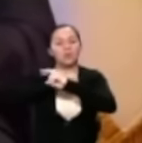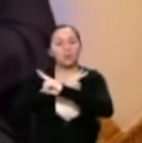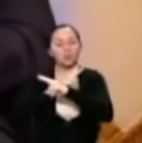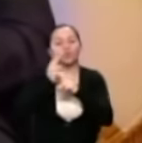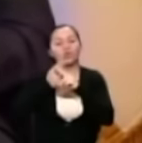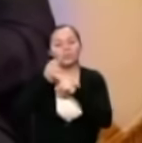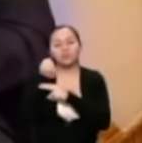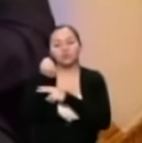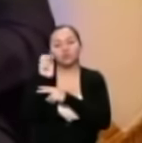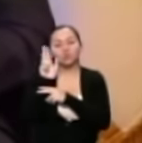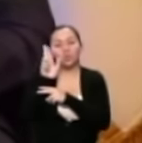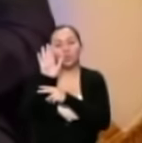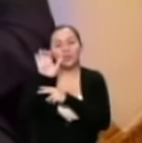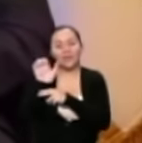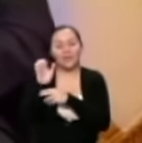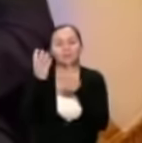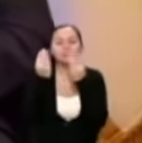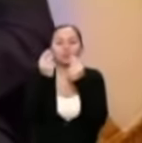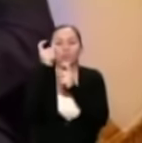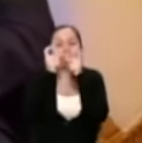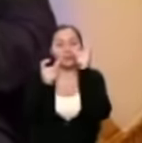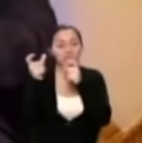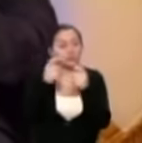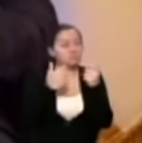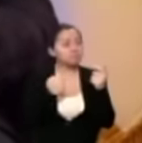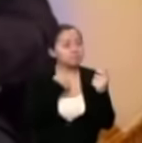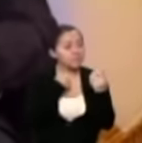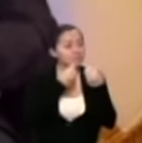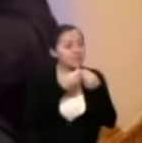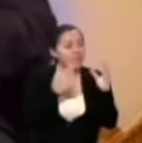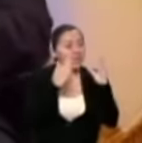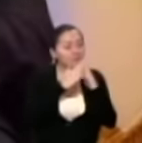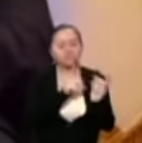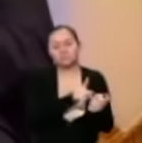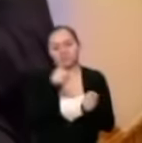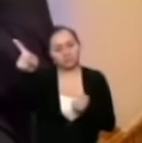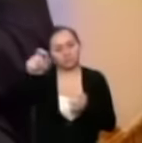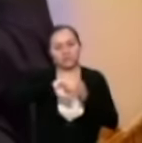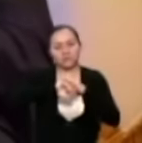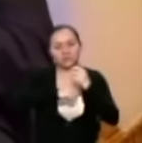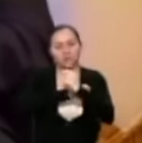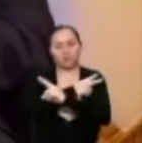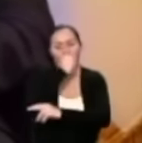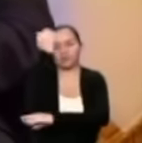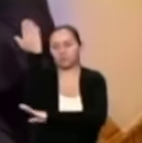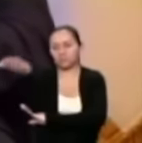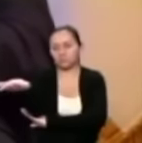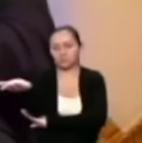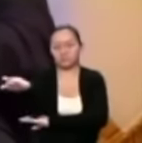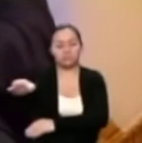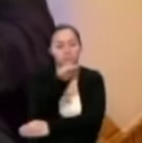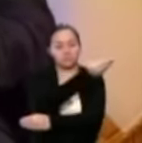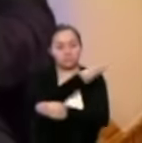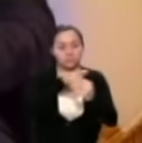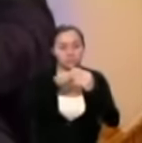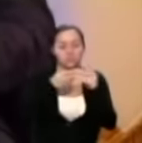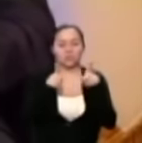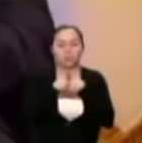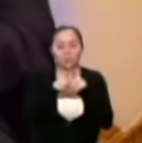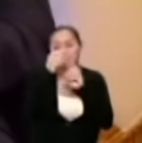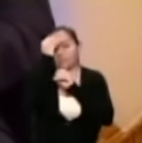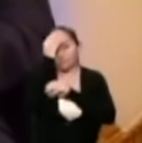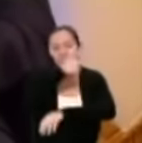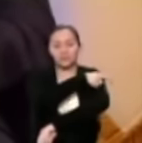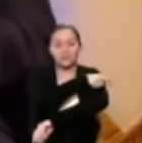mandado varias decenas de personas a los lugares en donde fueron afectados con puntos de información incluso